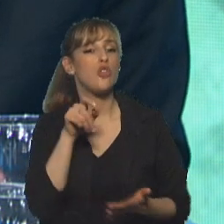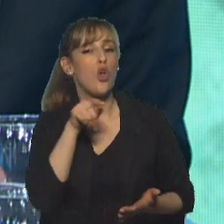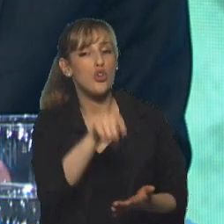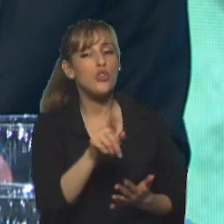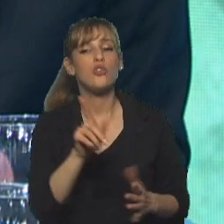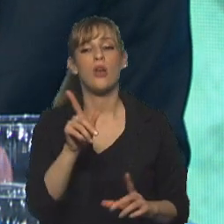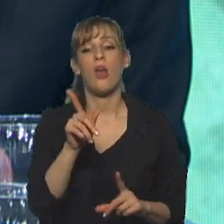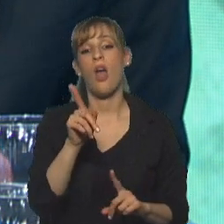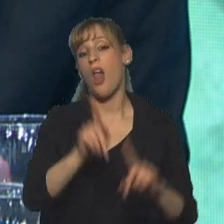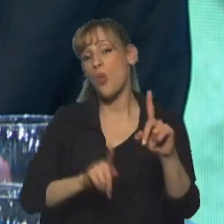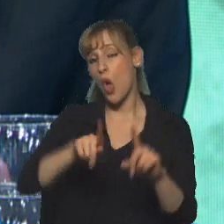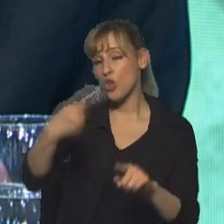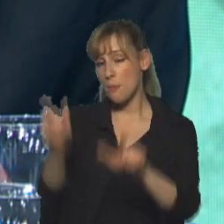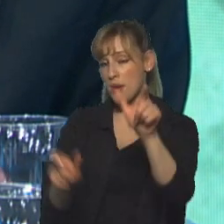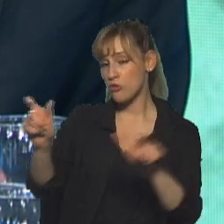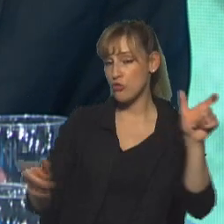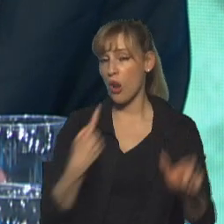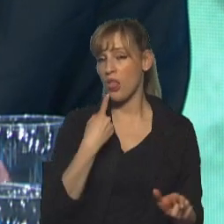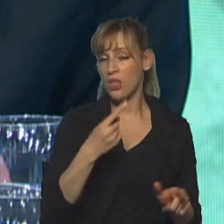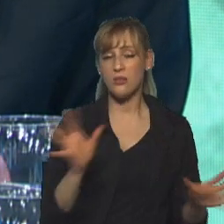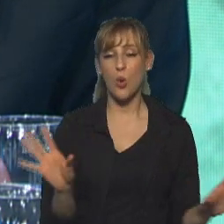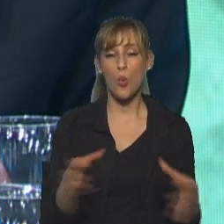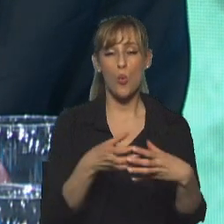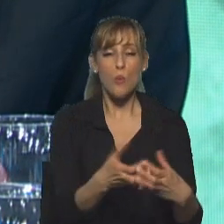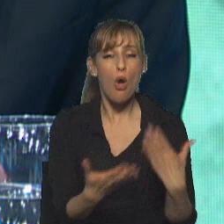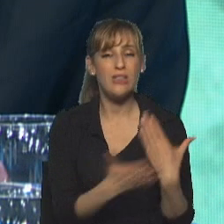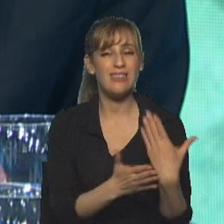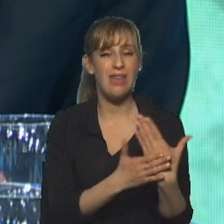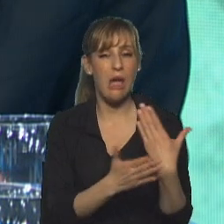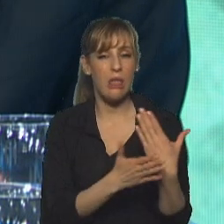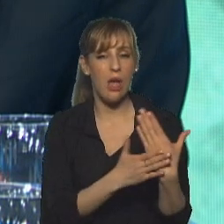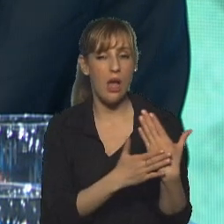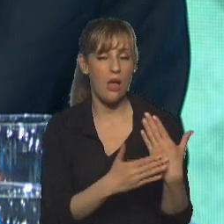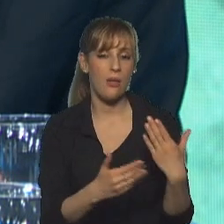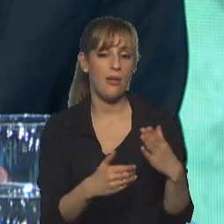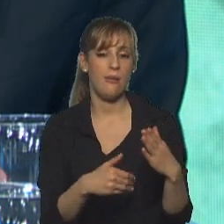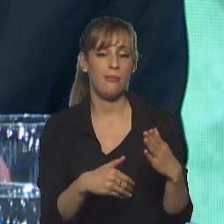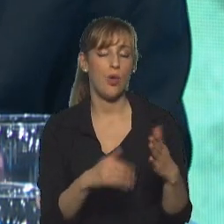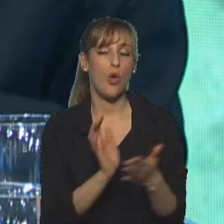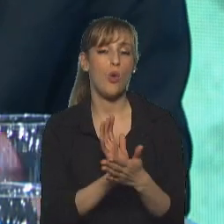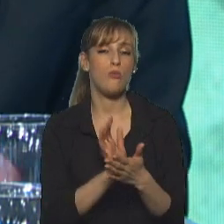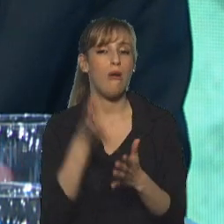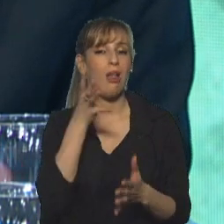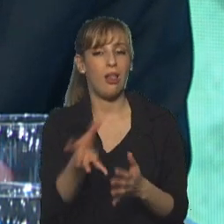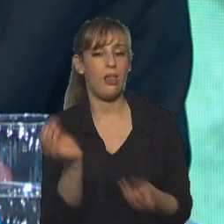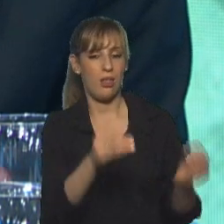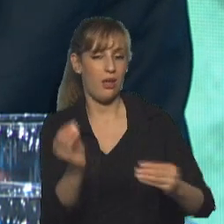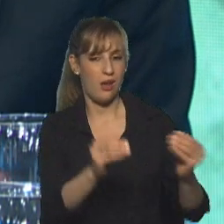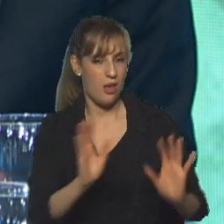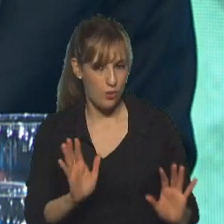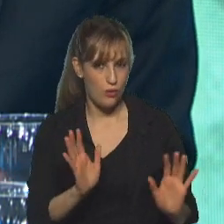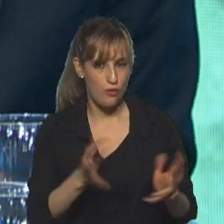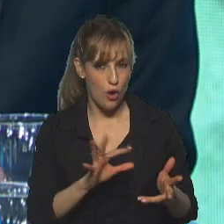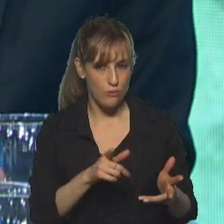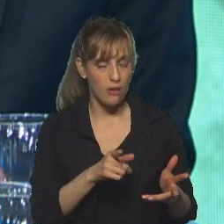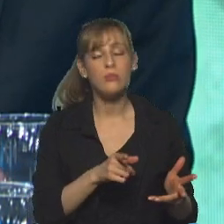izquierda sobredimensionó algunas de los, o el mandato popular, digamos, que estaba en las elecciones de inicio del proceso, por un lado,